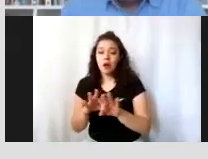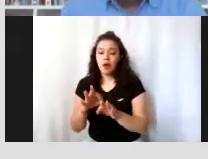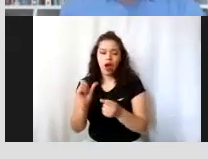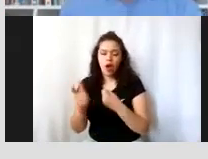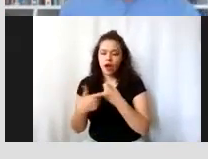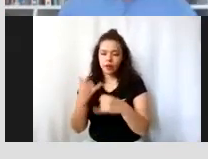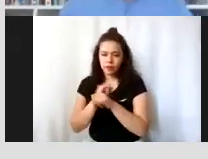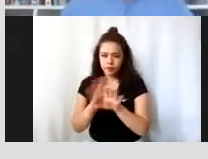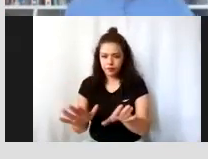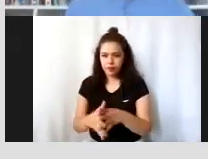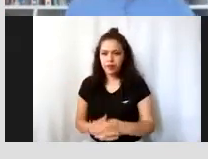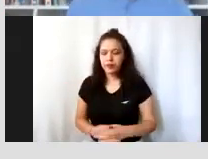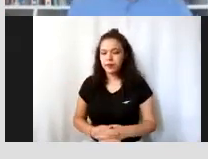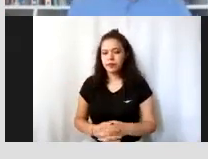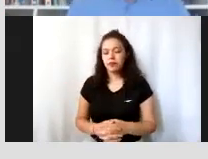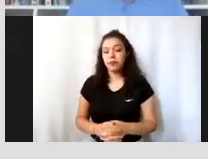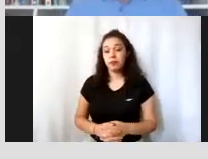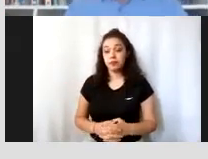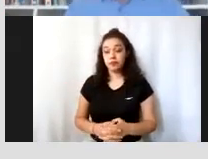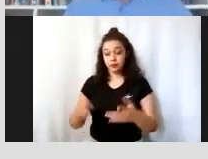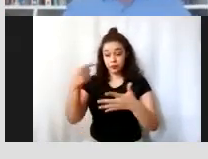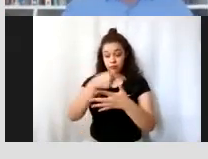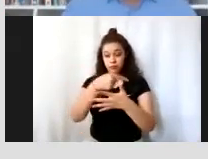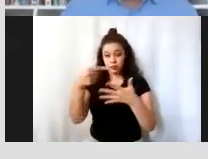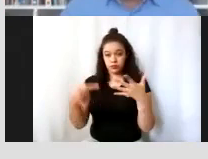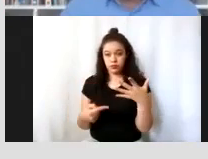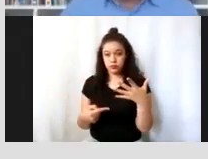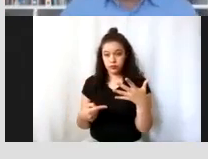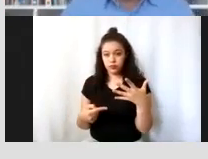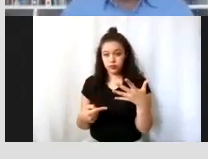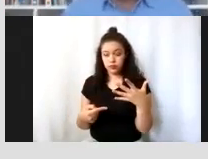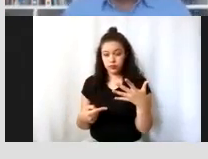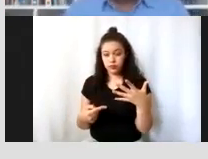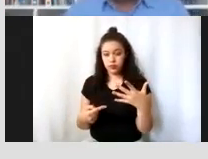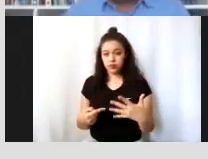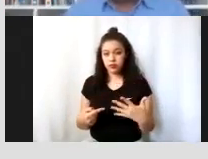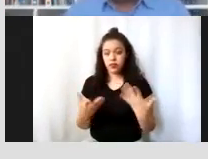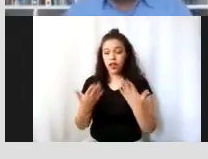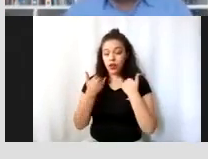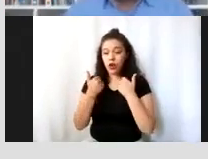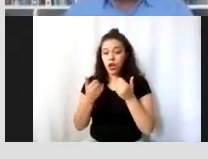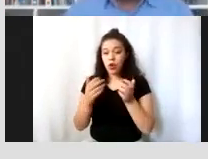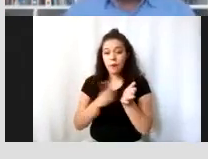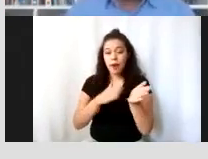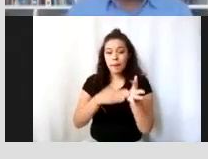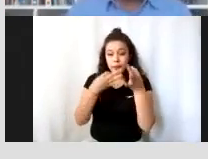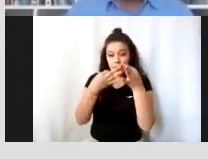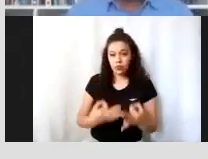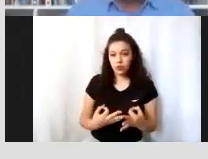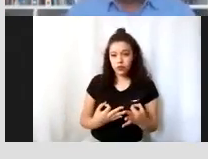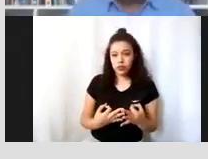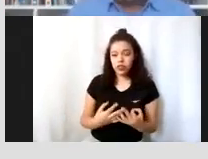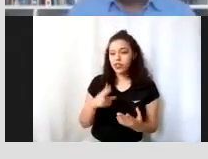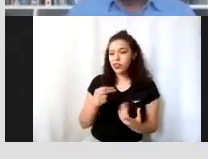podría ser. Sí. Pero eso ya no lo tienes, digamos, dentro de un expediente oficial, sino que son